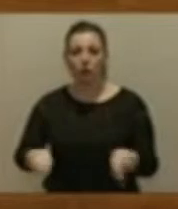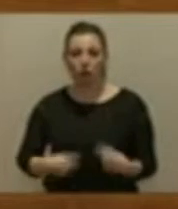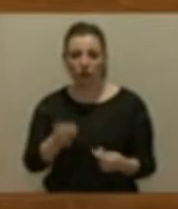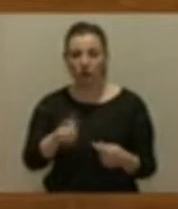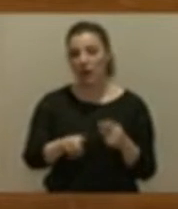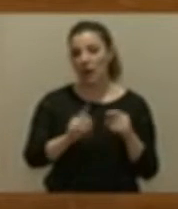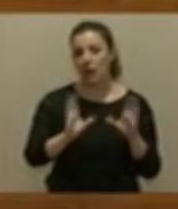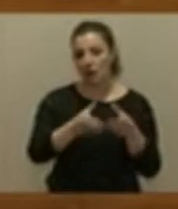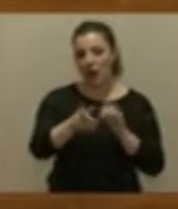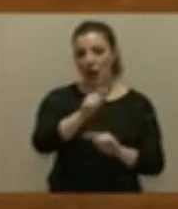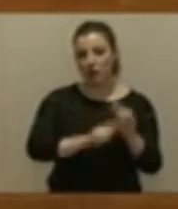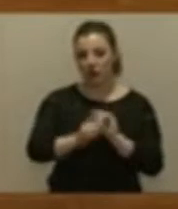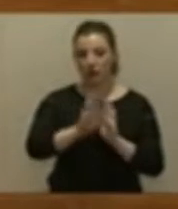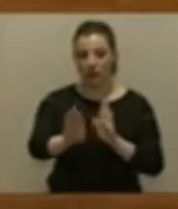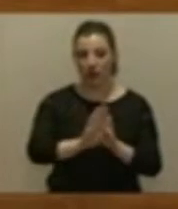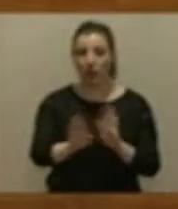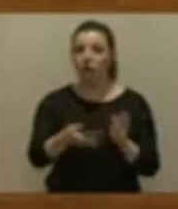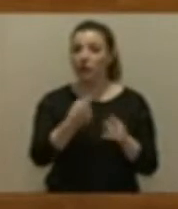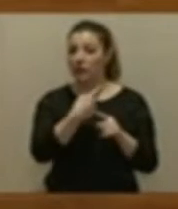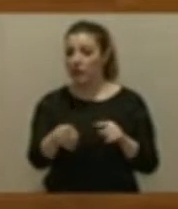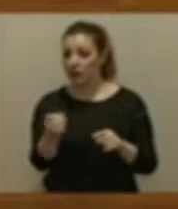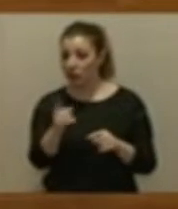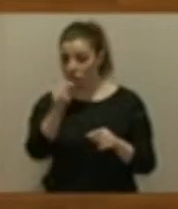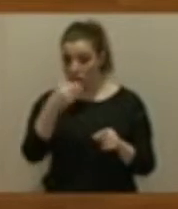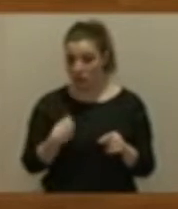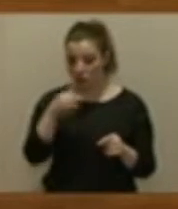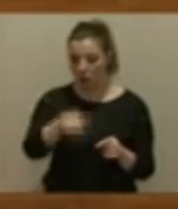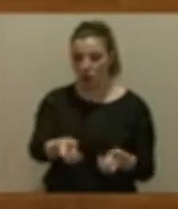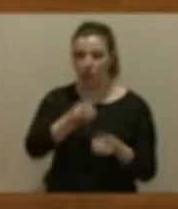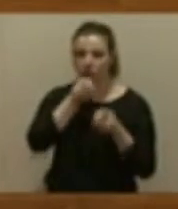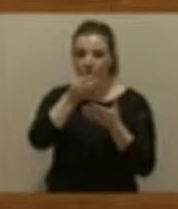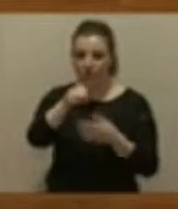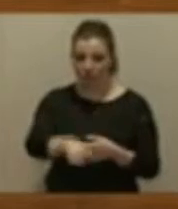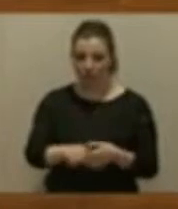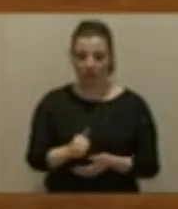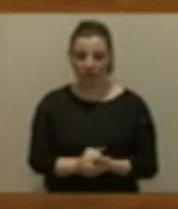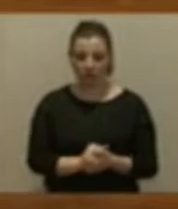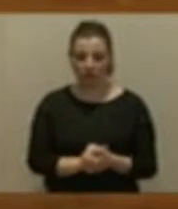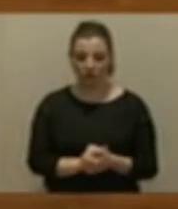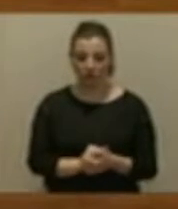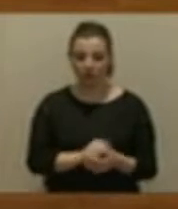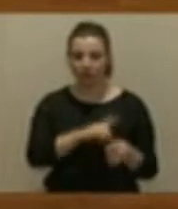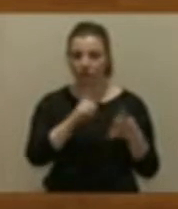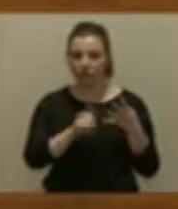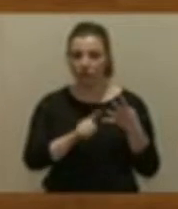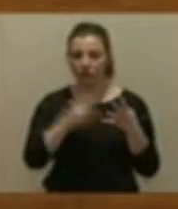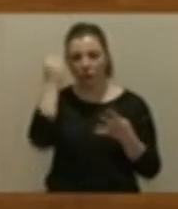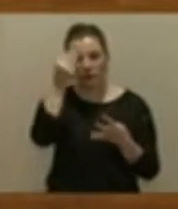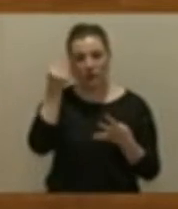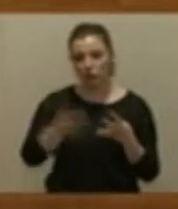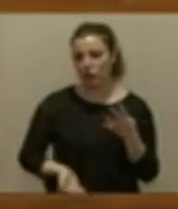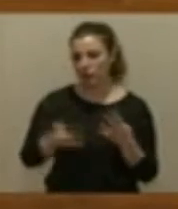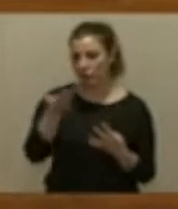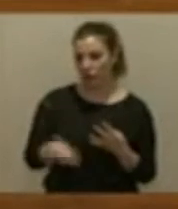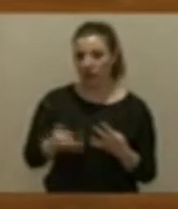vecinales. Nada demasiado diferente a lo que hoy les estamos planteando aquí. El cuarto punto nos parece un elemento